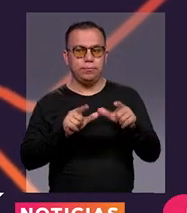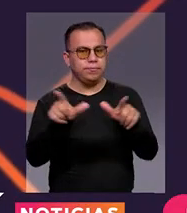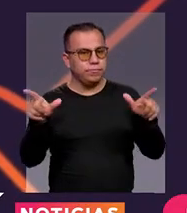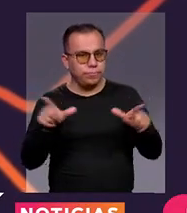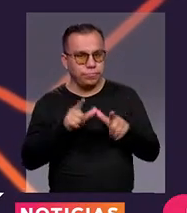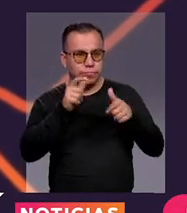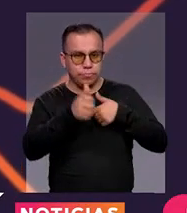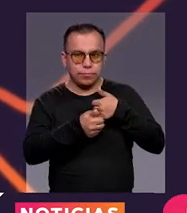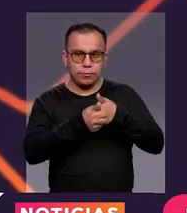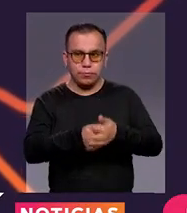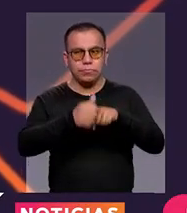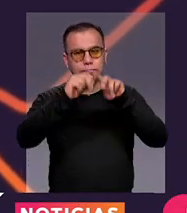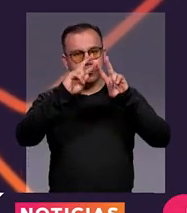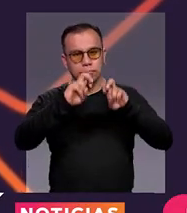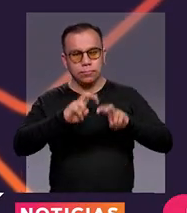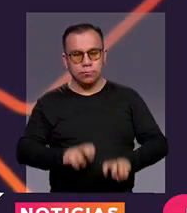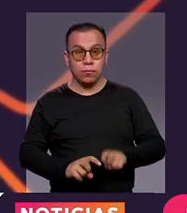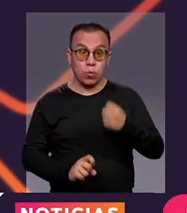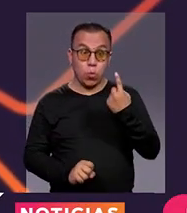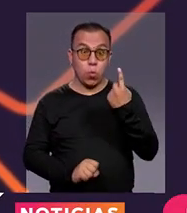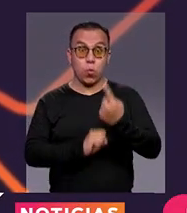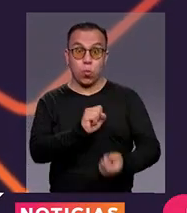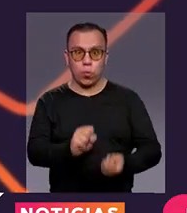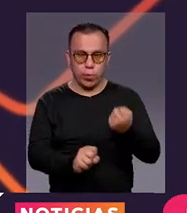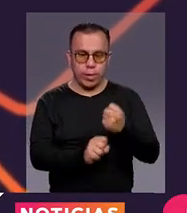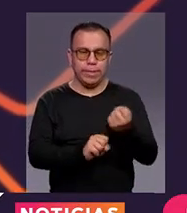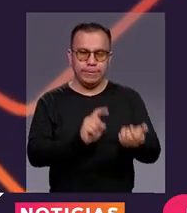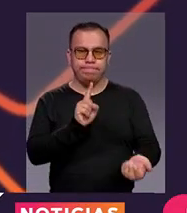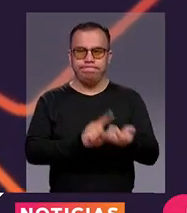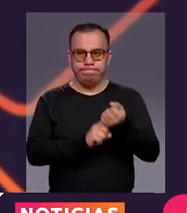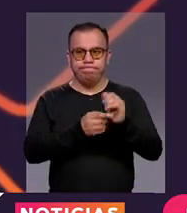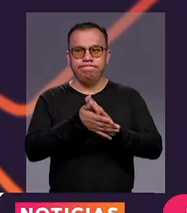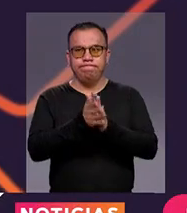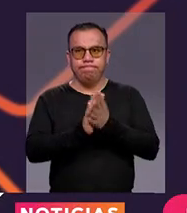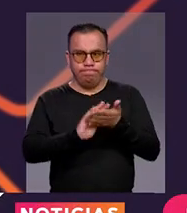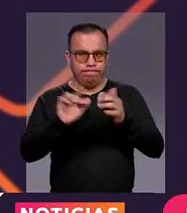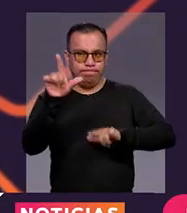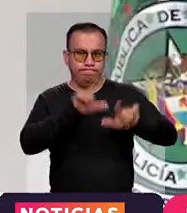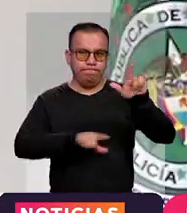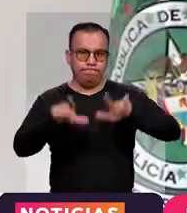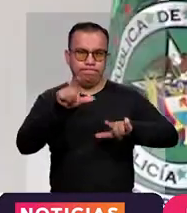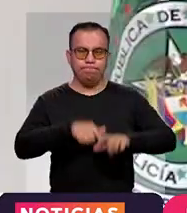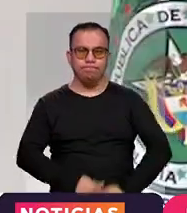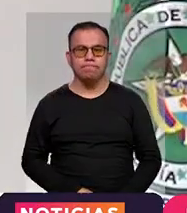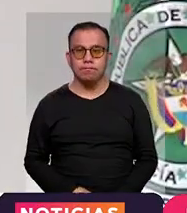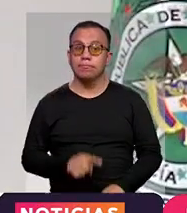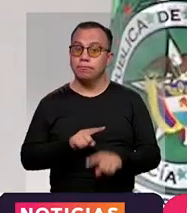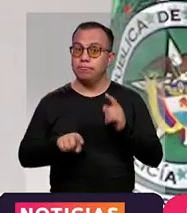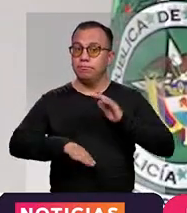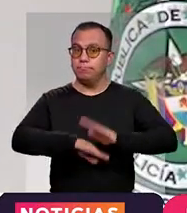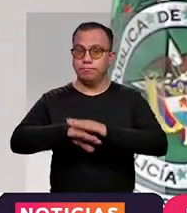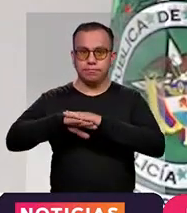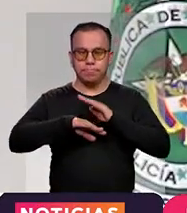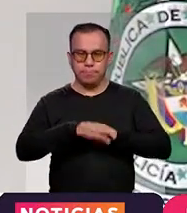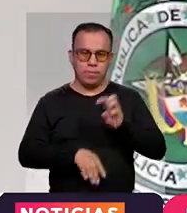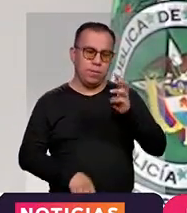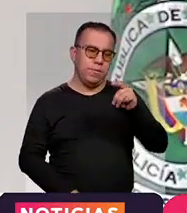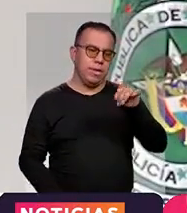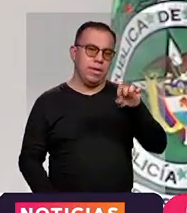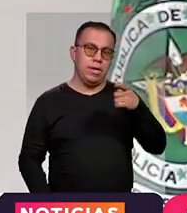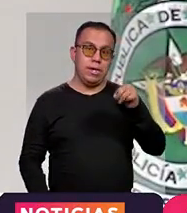se realizaron investigaciones por más de un año y así lograr destruir el mega laboratorio hay que recordar que el permanganato de potasio